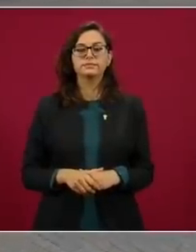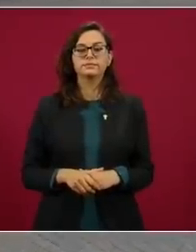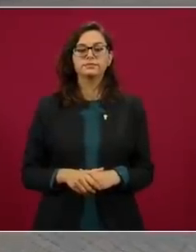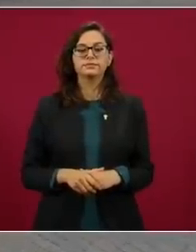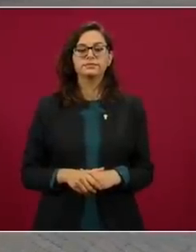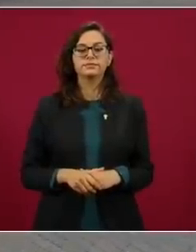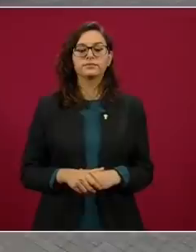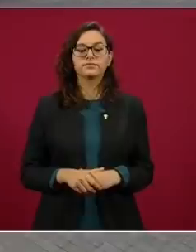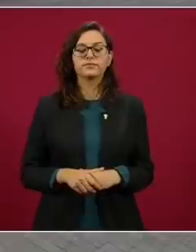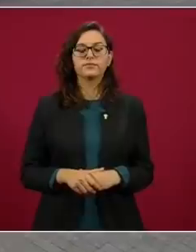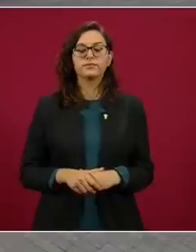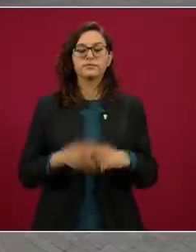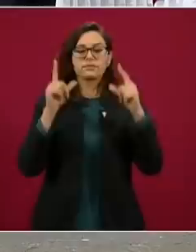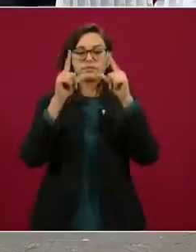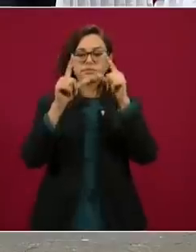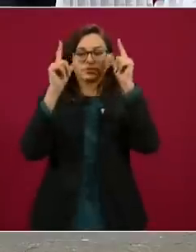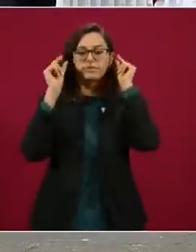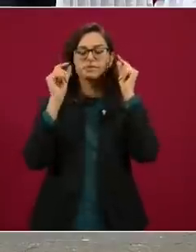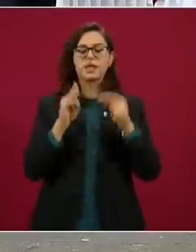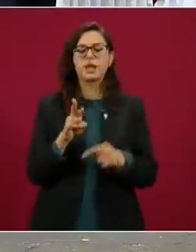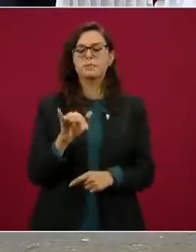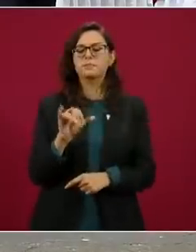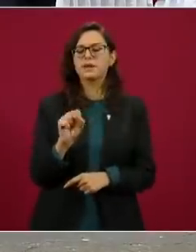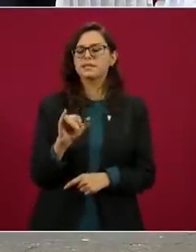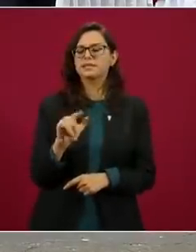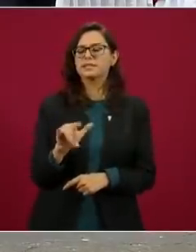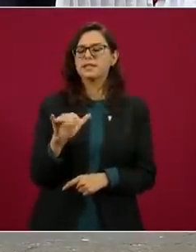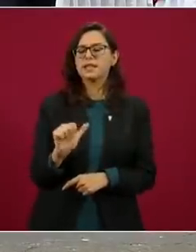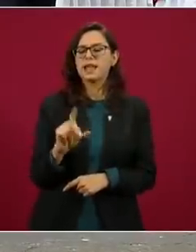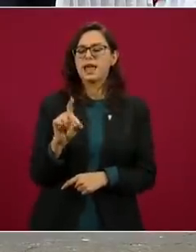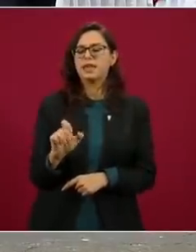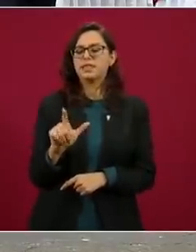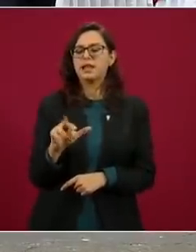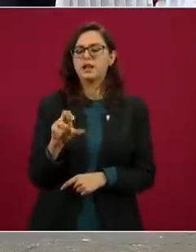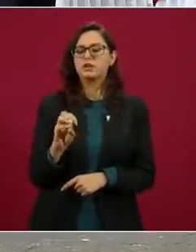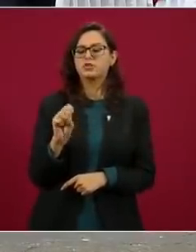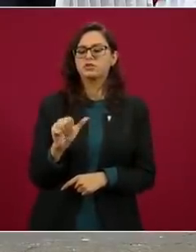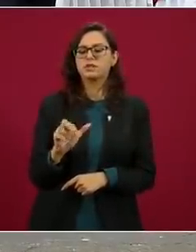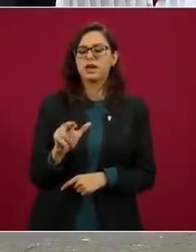enfermera brasilia del rosario calle quevedo